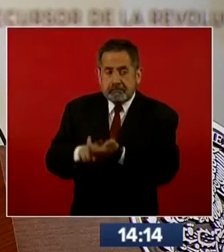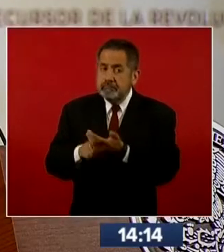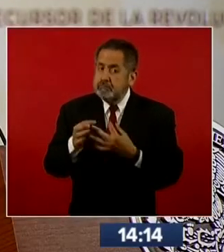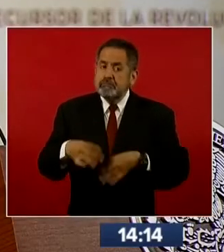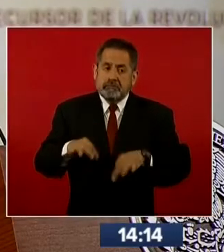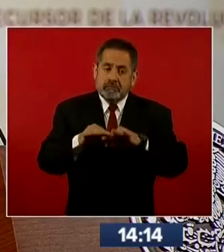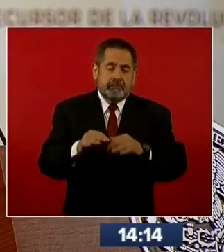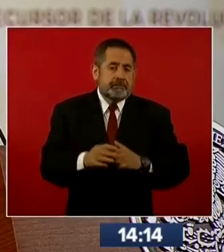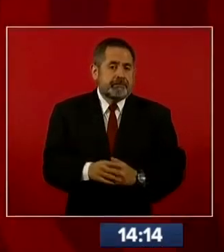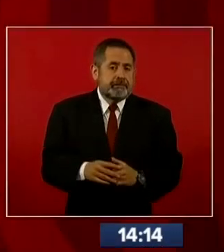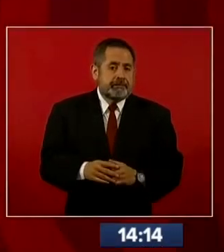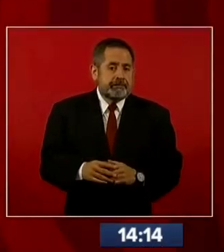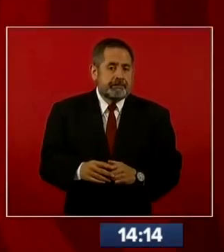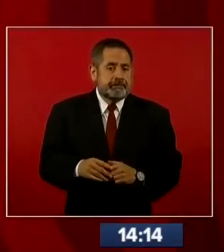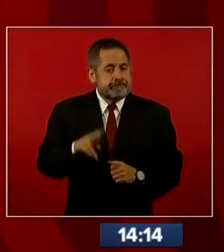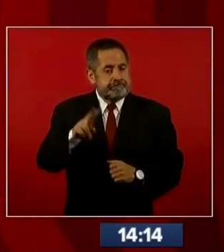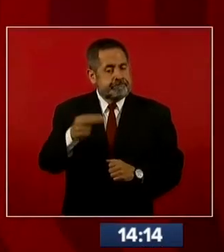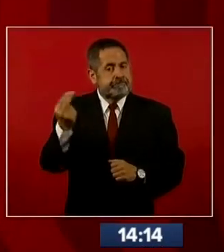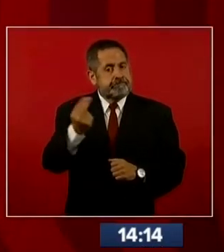decisivo, para